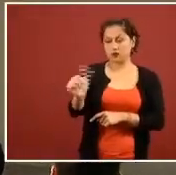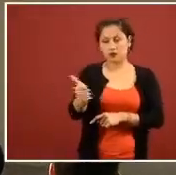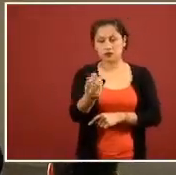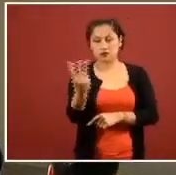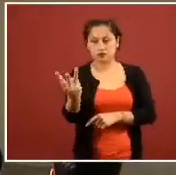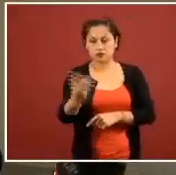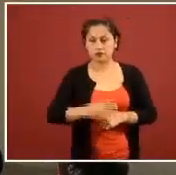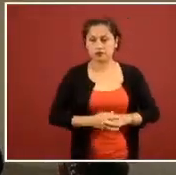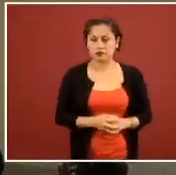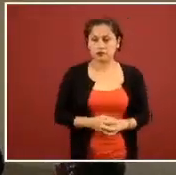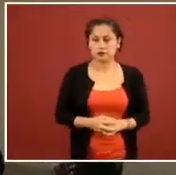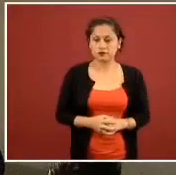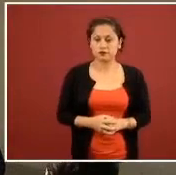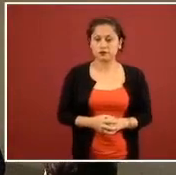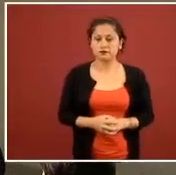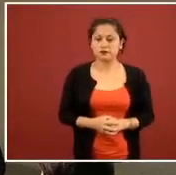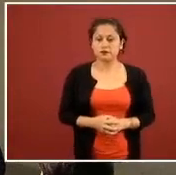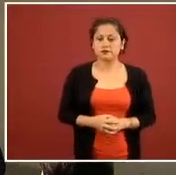tres.